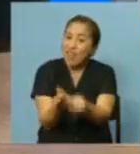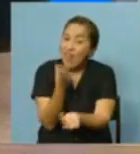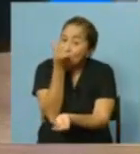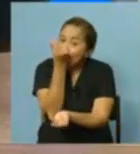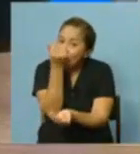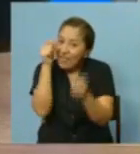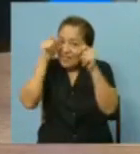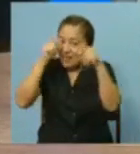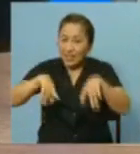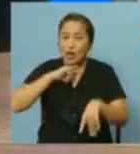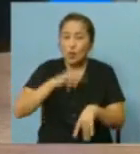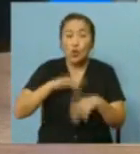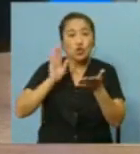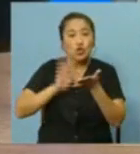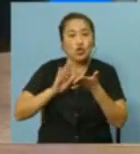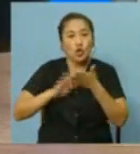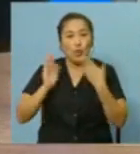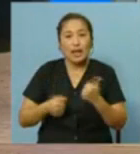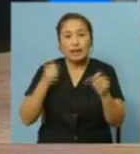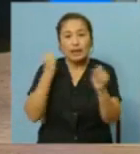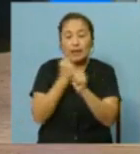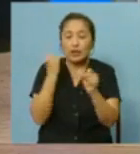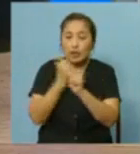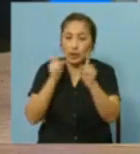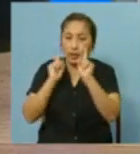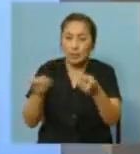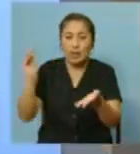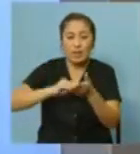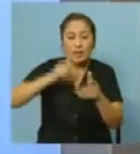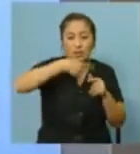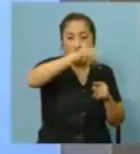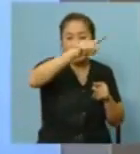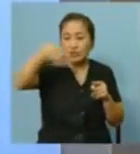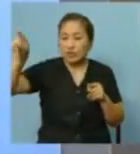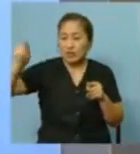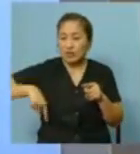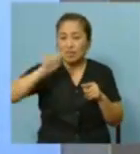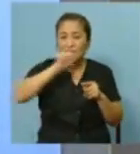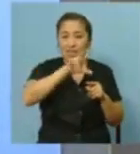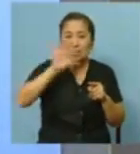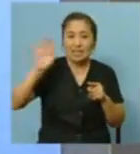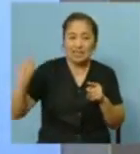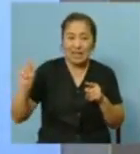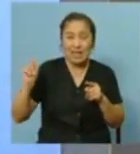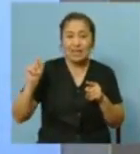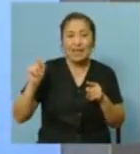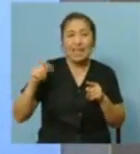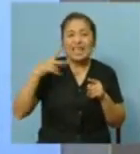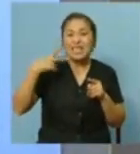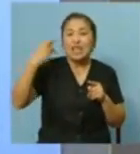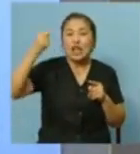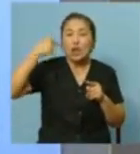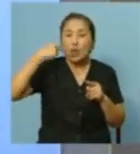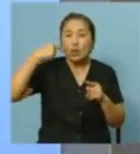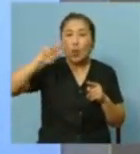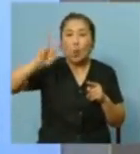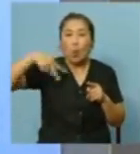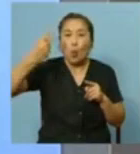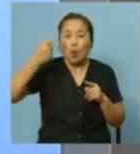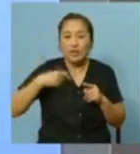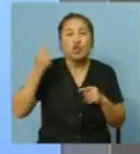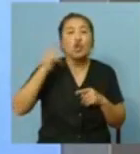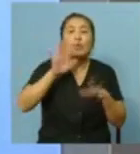lado también en lo que respecta a los puestos de trabajo 100 hectáreas de esta plantación de cannabis medicinal implican